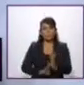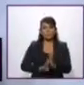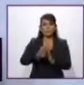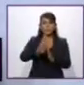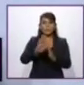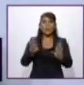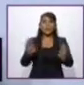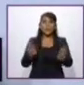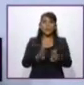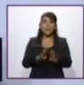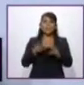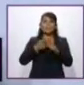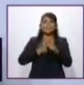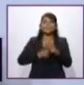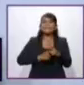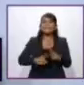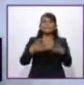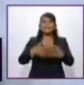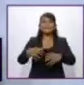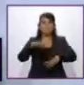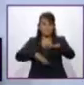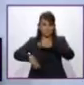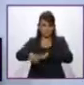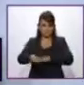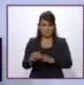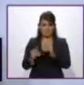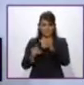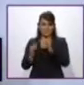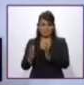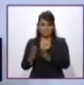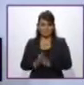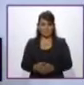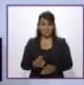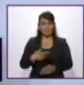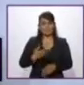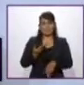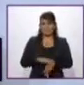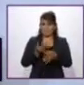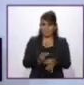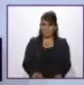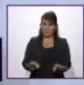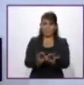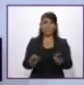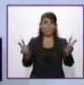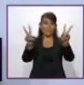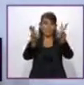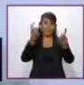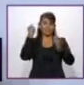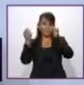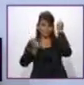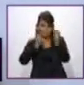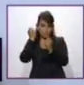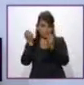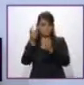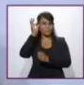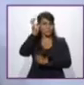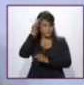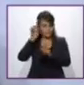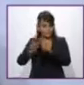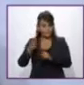los sectores, del sector empresarial. Una de ellas que tenemos que apostarle fuertemente es al sector turismo y servicios. En Querétaro,